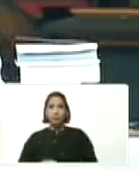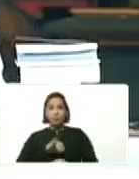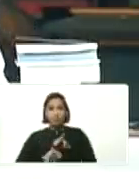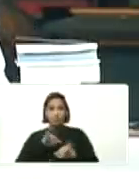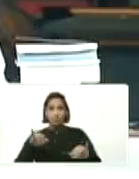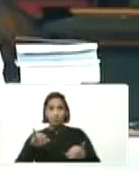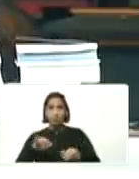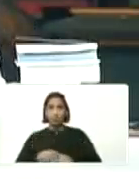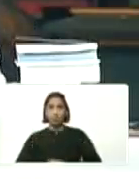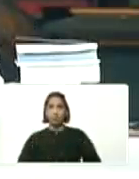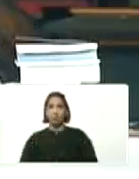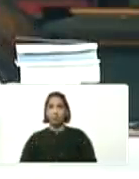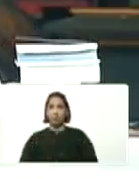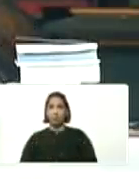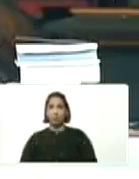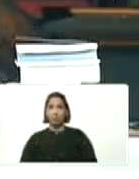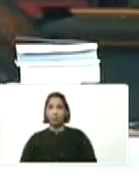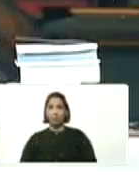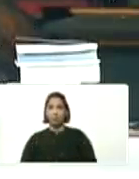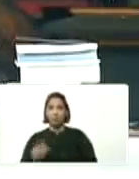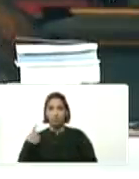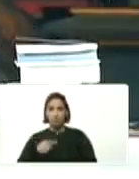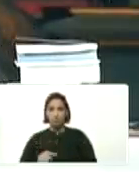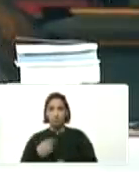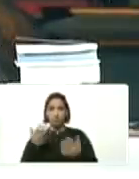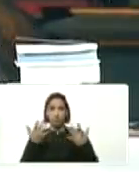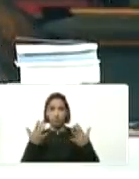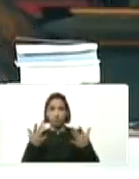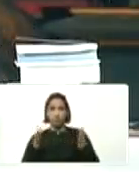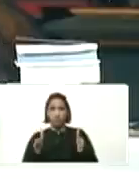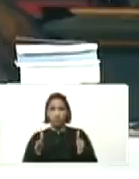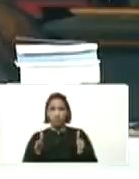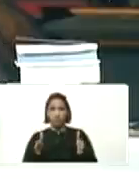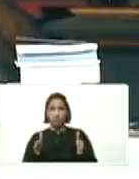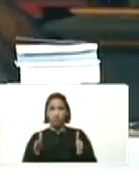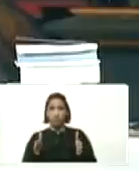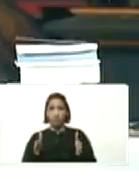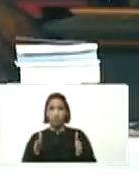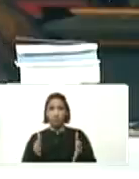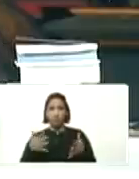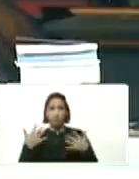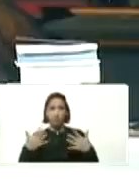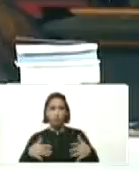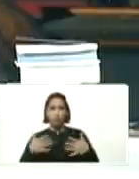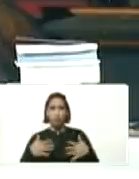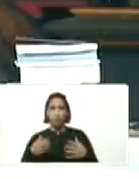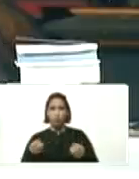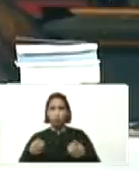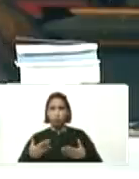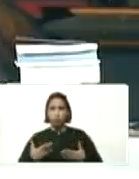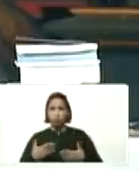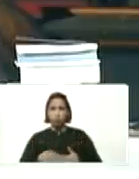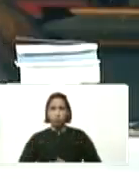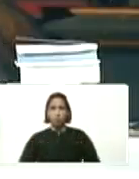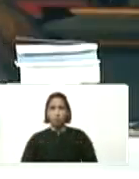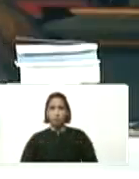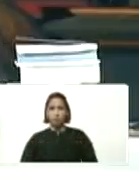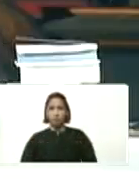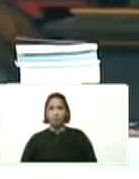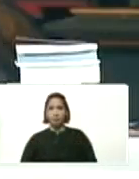definitivamente que tengo en mis manos un tesoro. Me han regalado un tesoro.